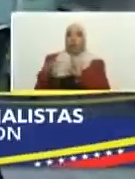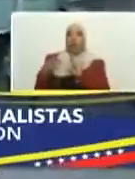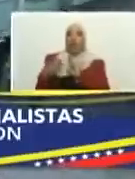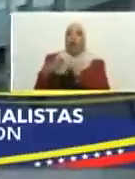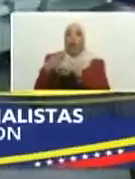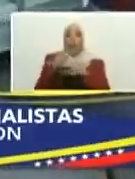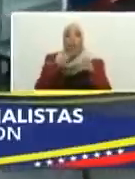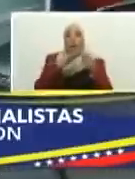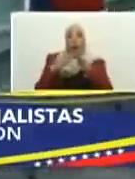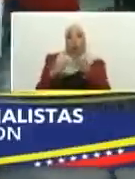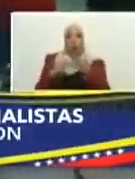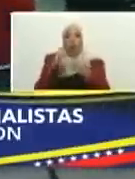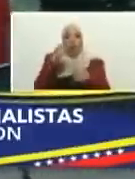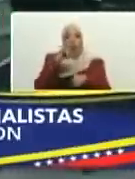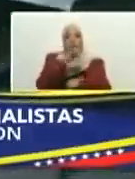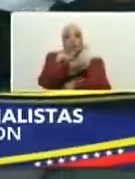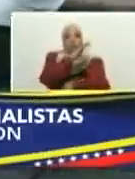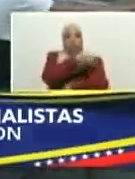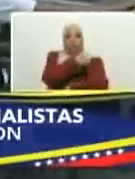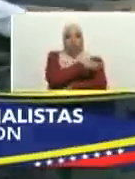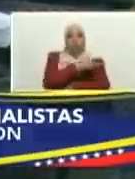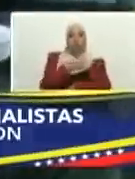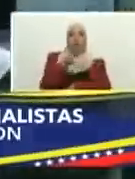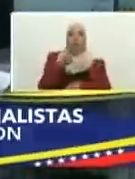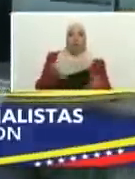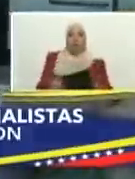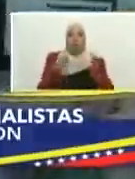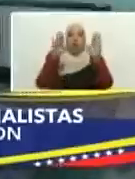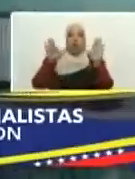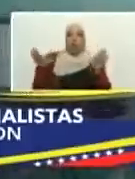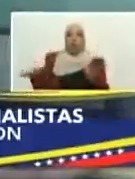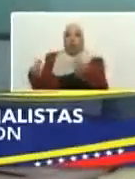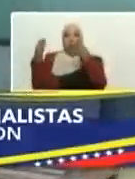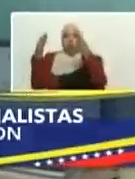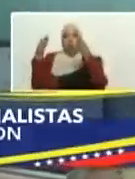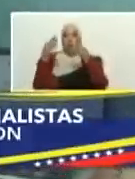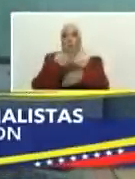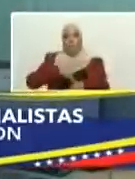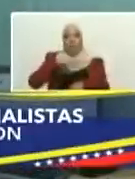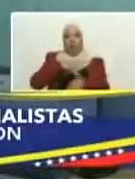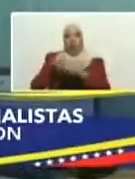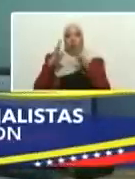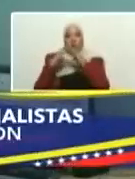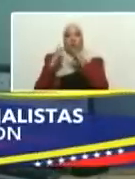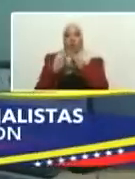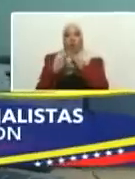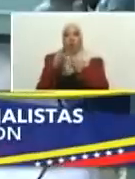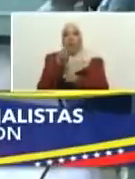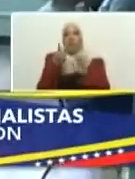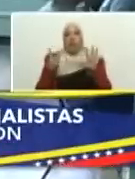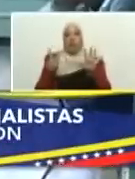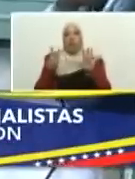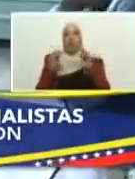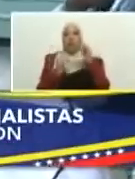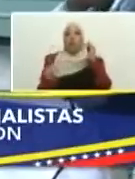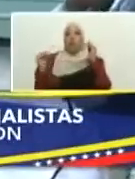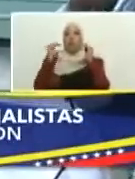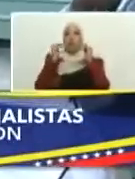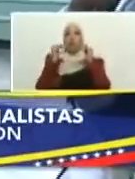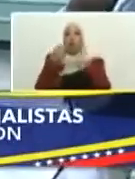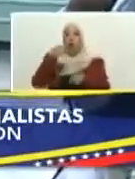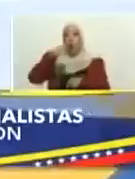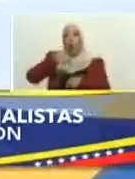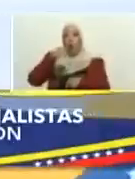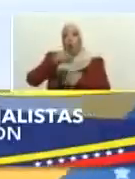Misiones, dos urbanismos de la Gran Misión Vivienda Venezuela y 26 townhouses, que hoy en día,